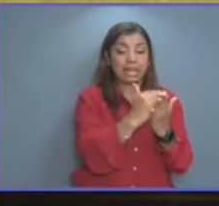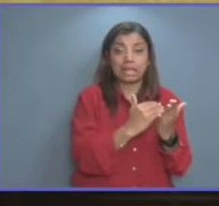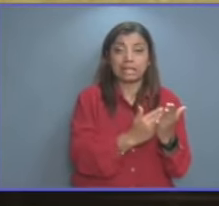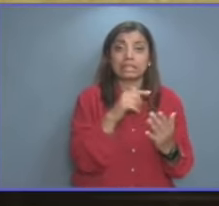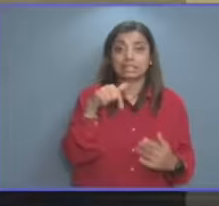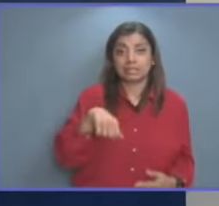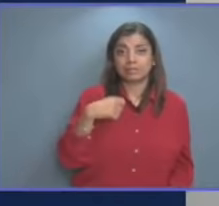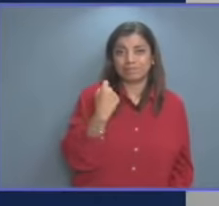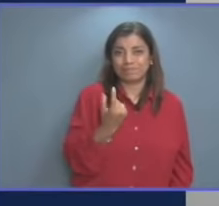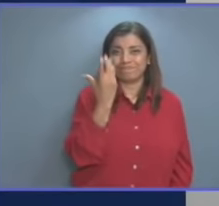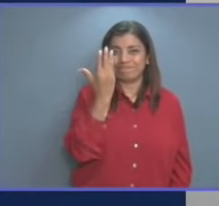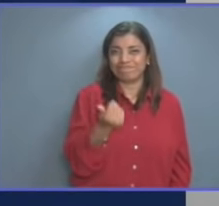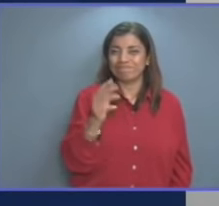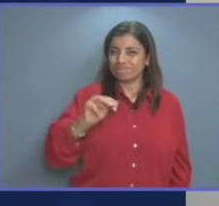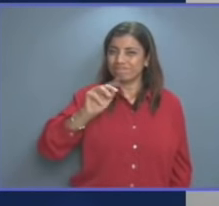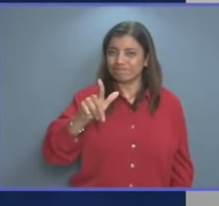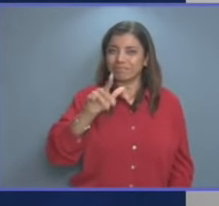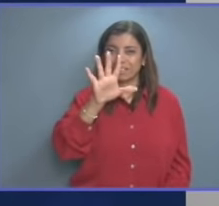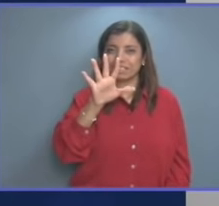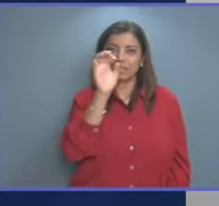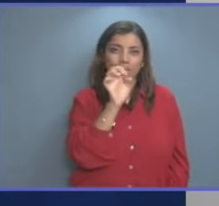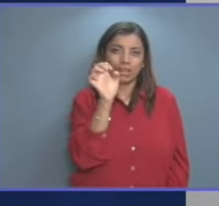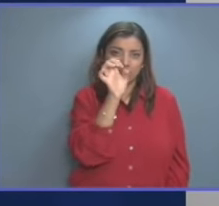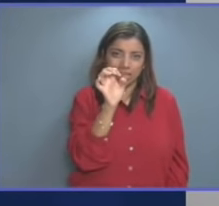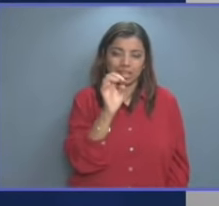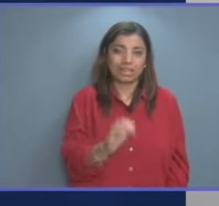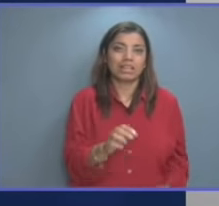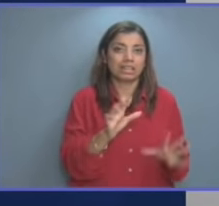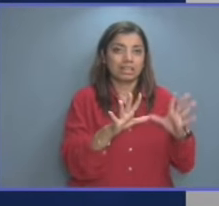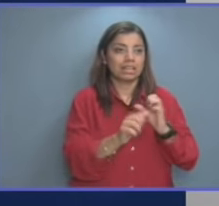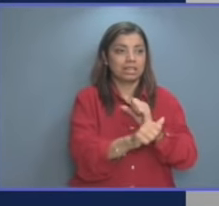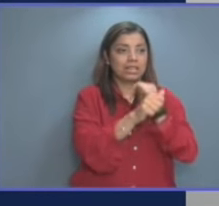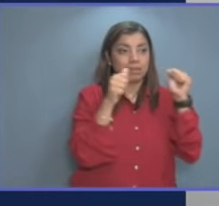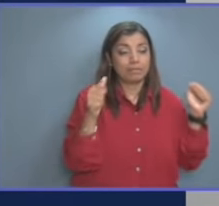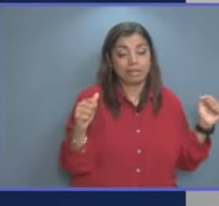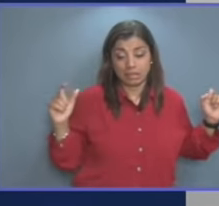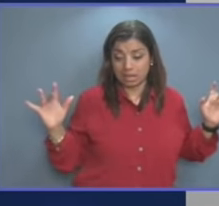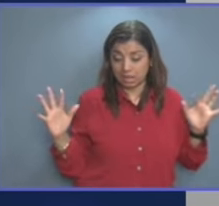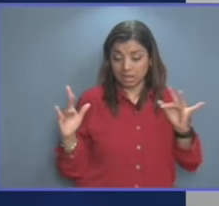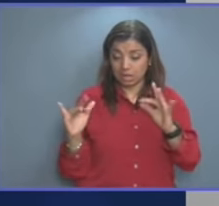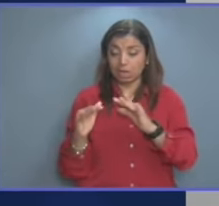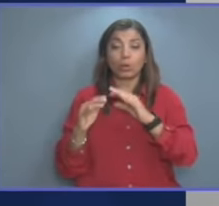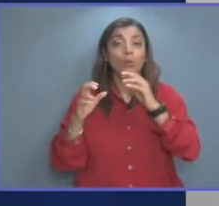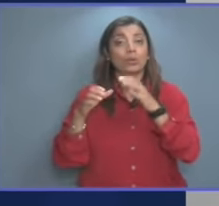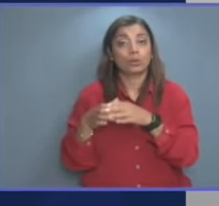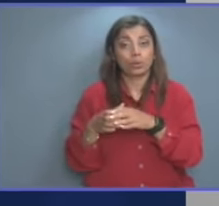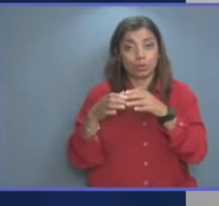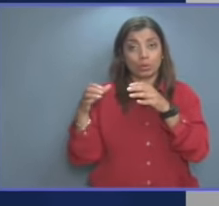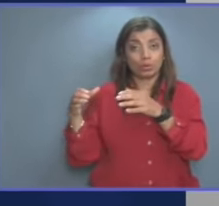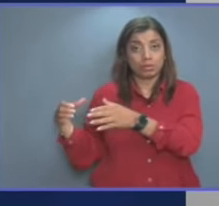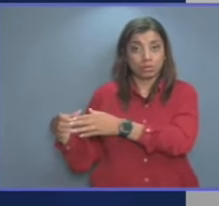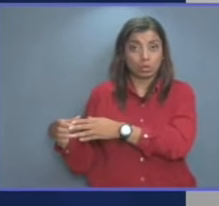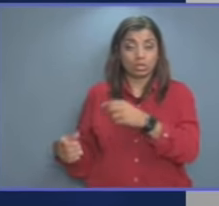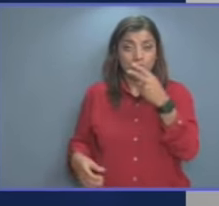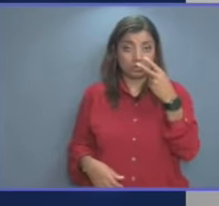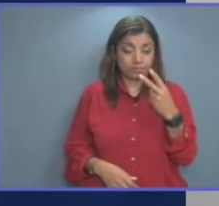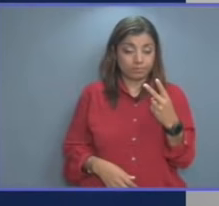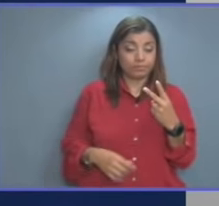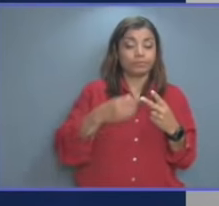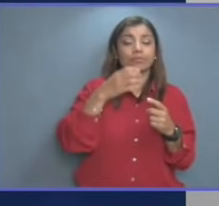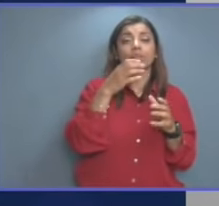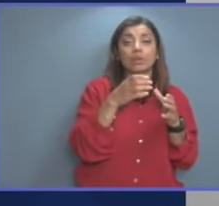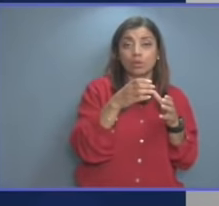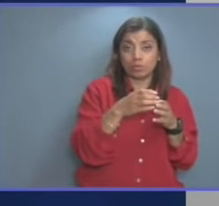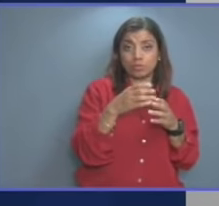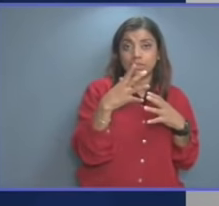para este próximo miércoles 5 de enero a las 10 de la mañana estarán sesionando dos comisiones se tratan de la